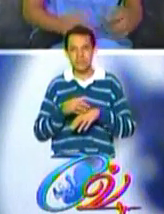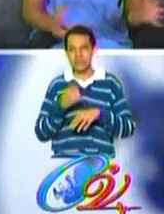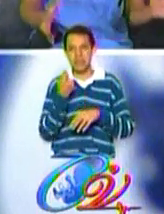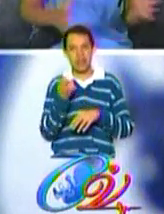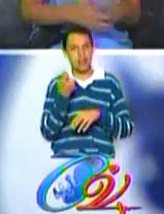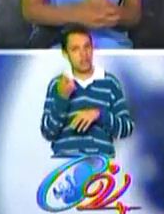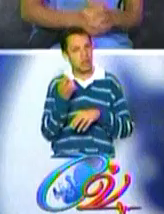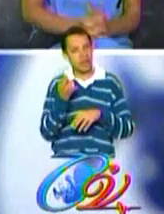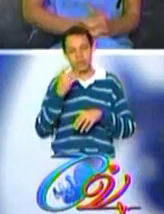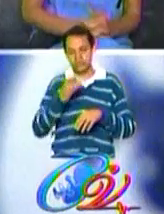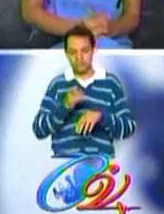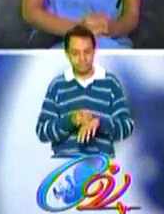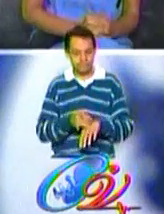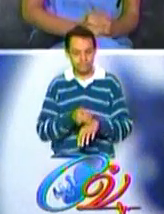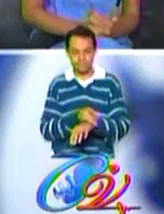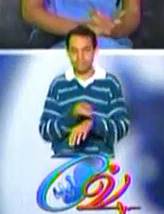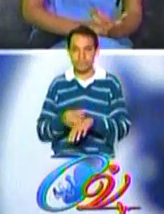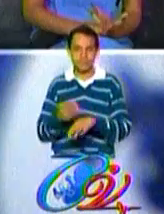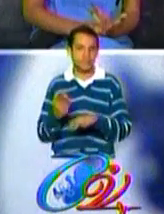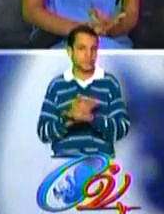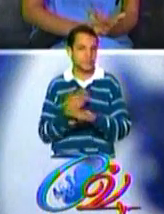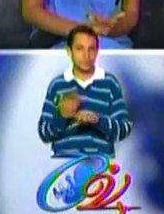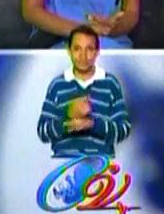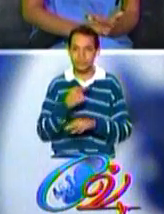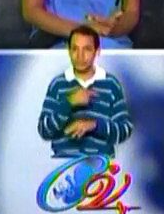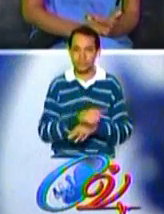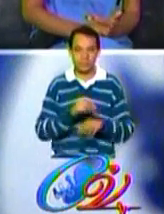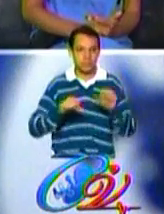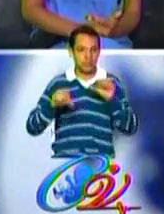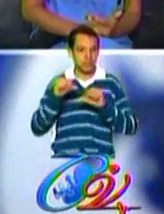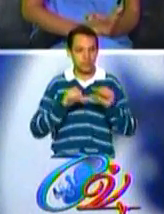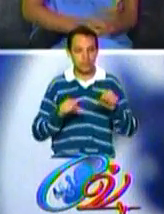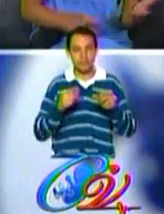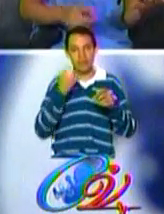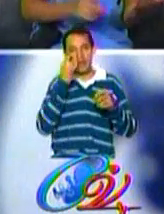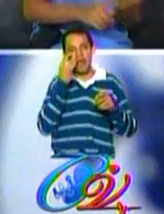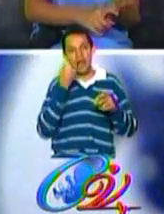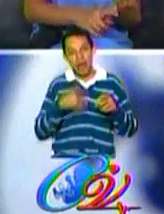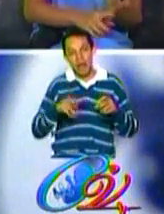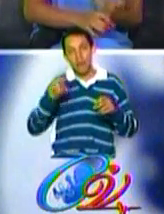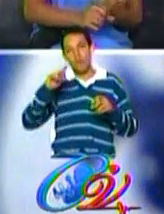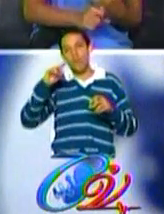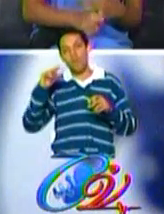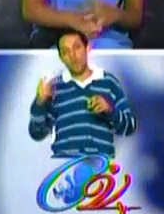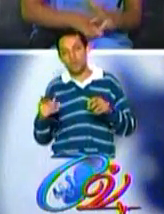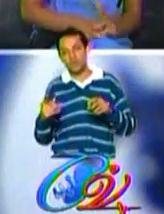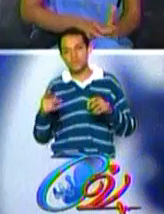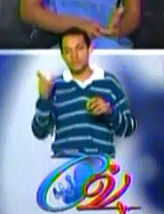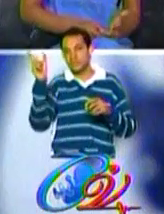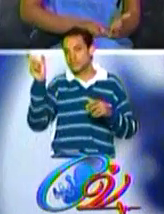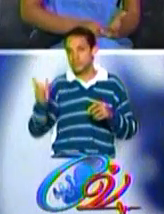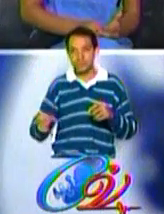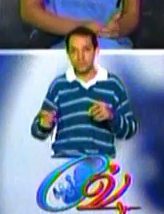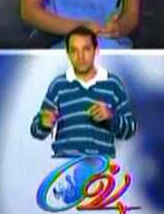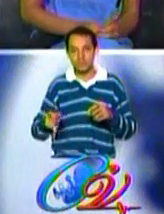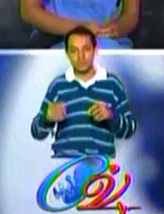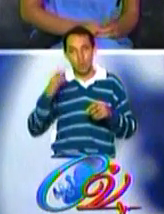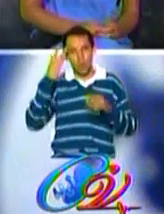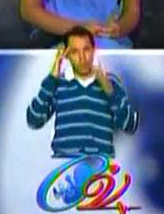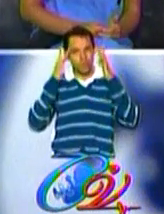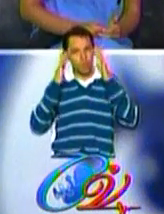para mostrar pues los síntomas de los pacientes intoxicados, y el otro de los síntomas es que el paciente no suda,